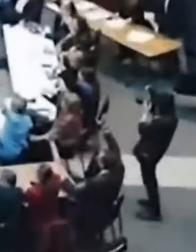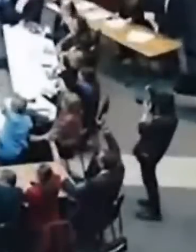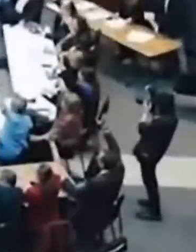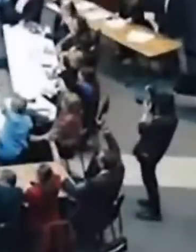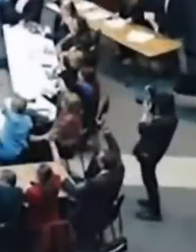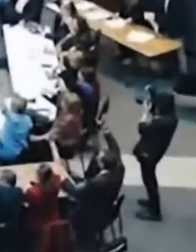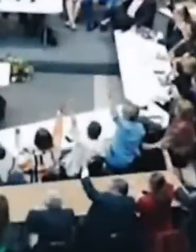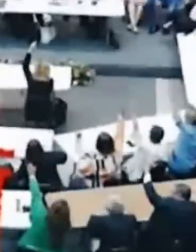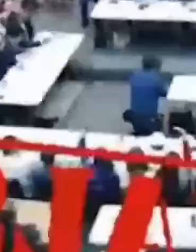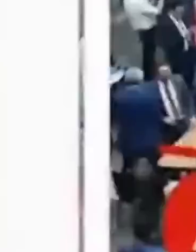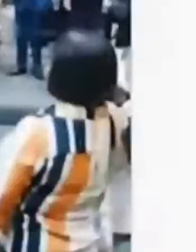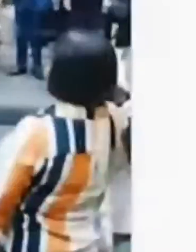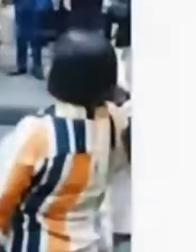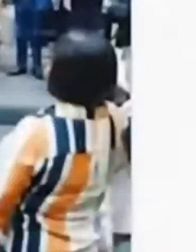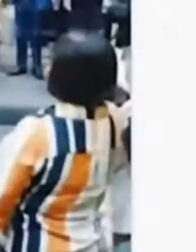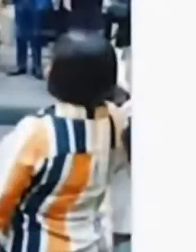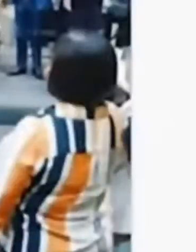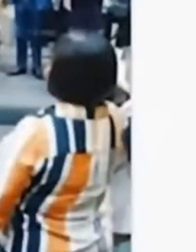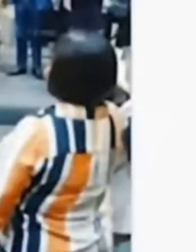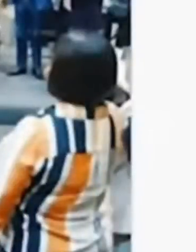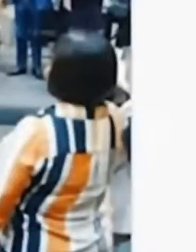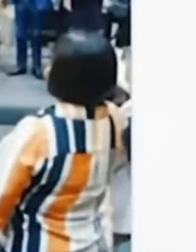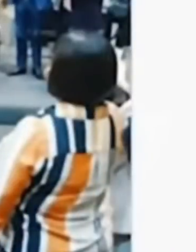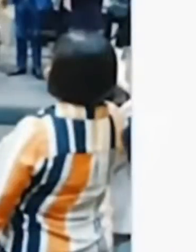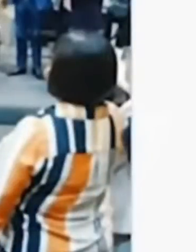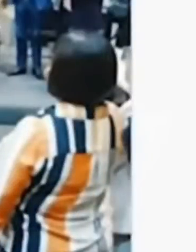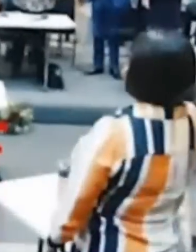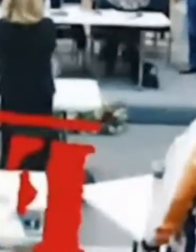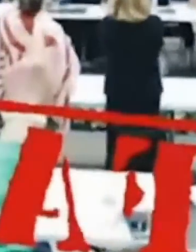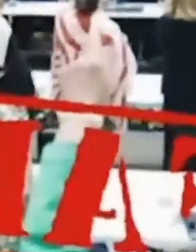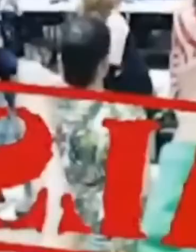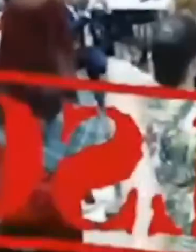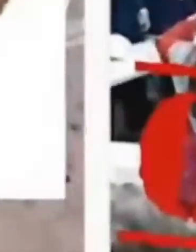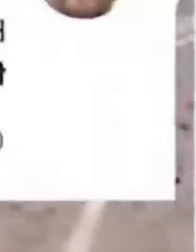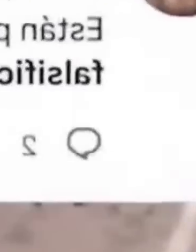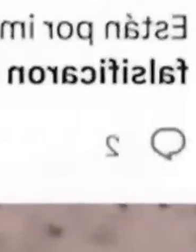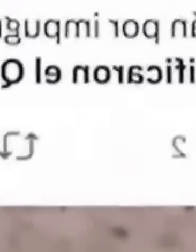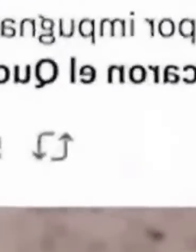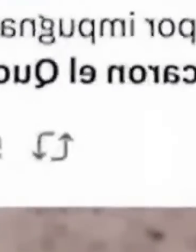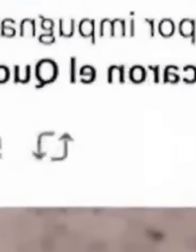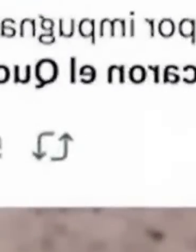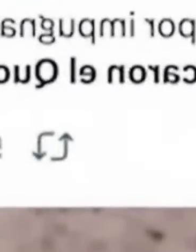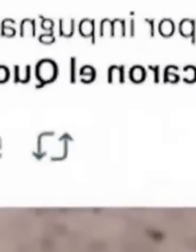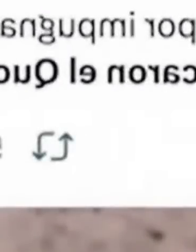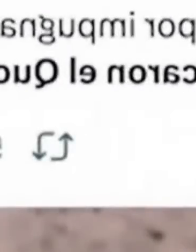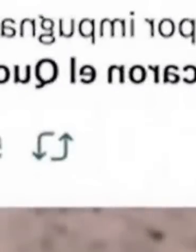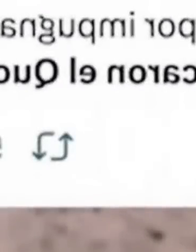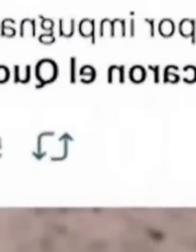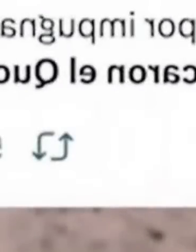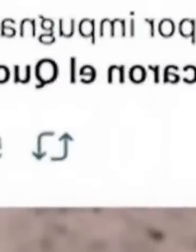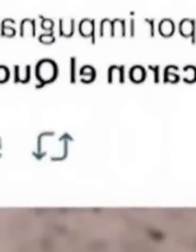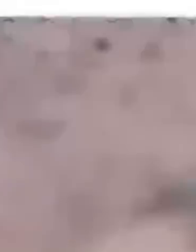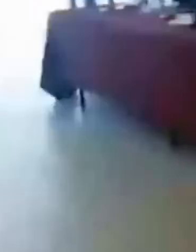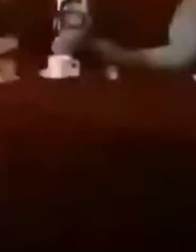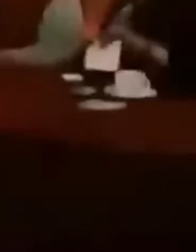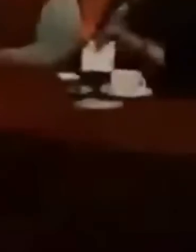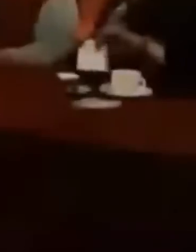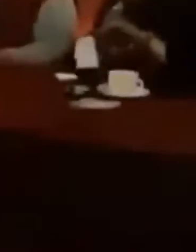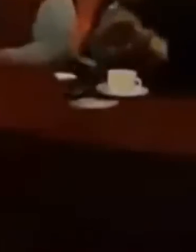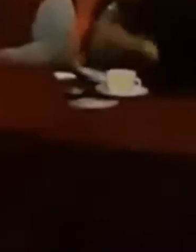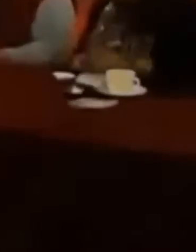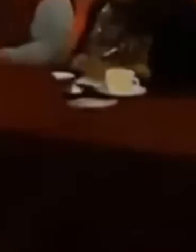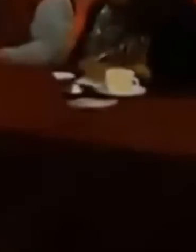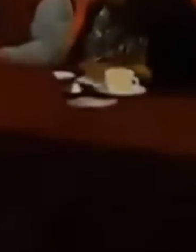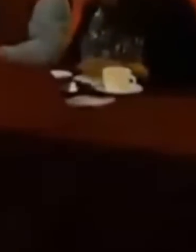que aseguraban que los senadores, afines a la Cuarta Transformación, falsificaron el quórum para aprobar al menos 2